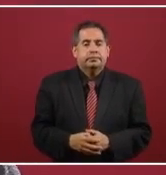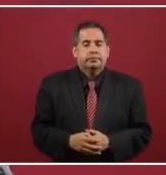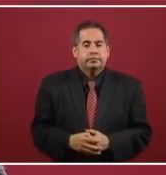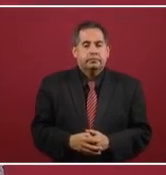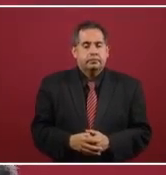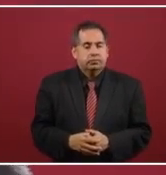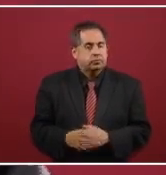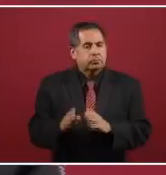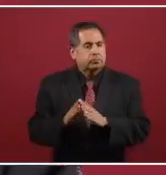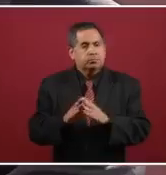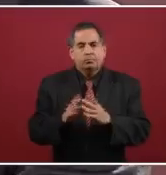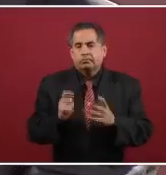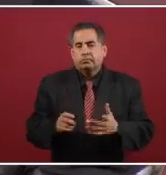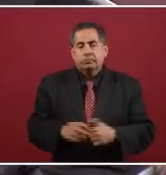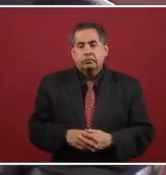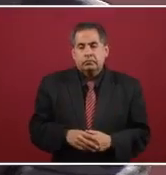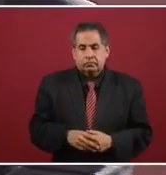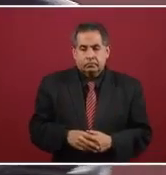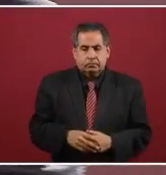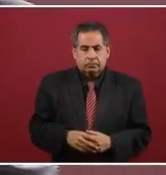¿cómo no toman en cuenta,